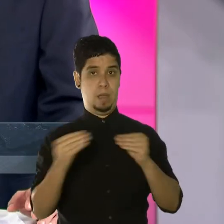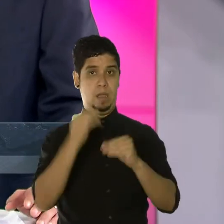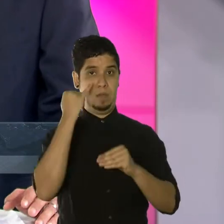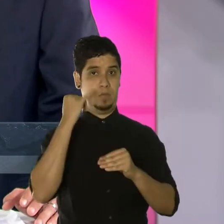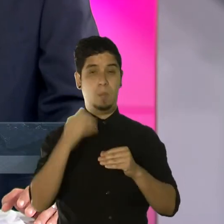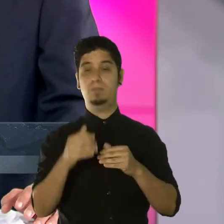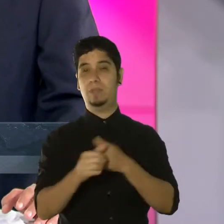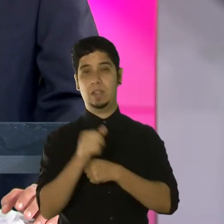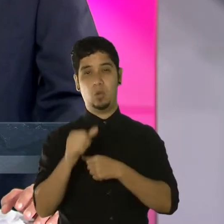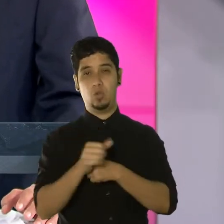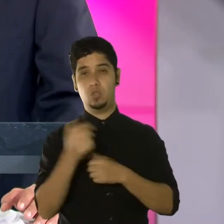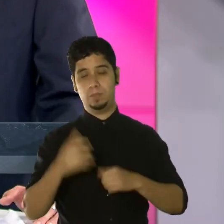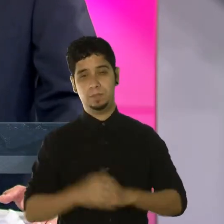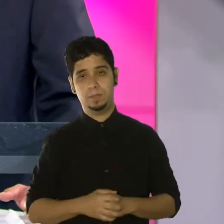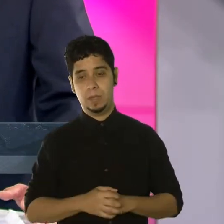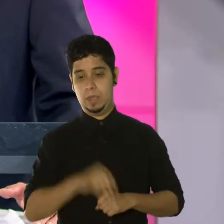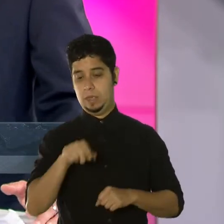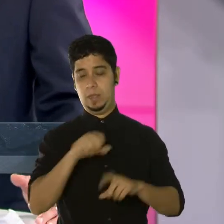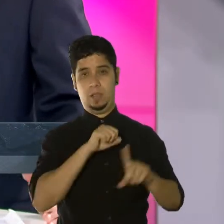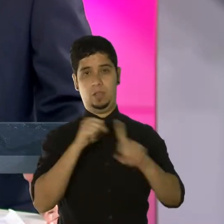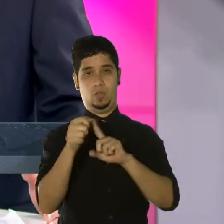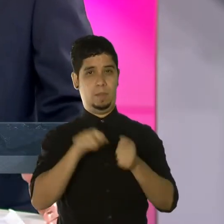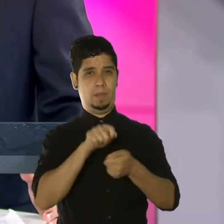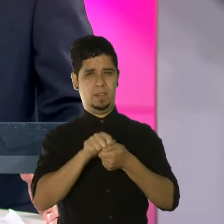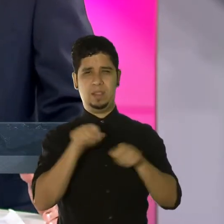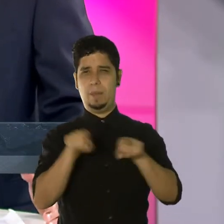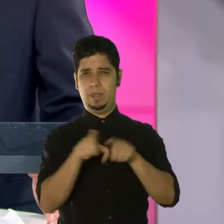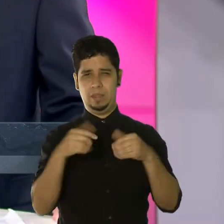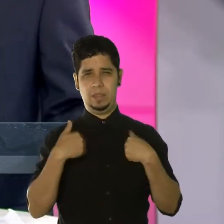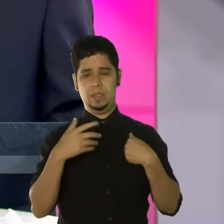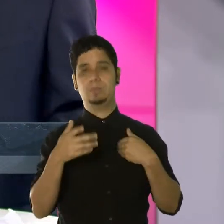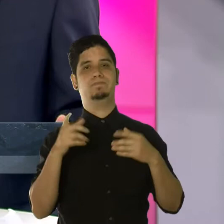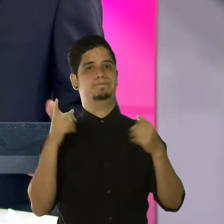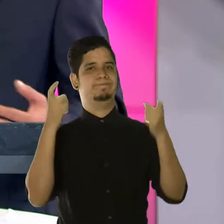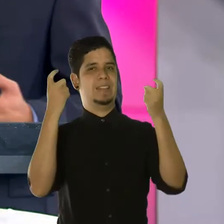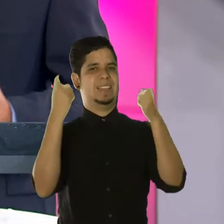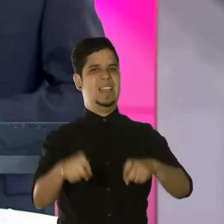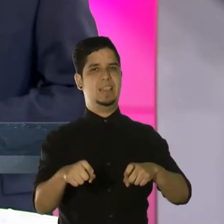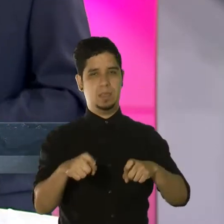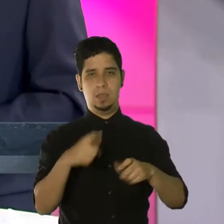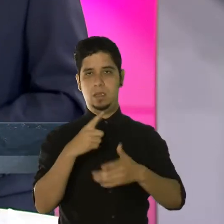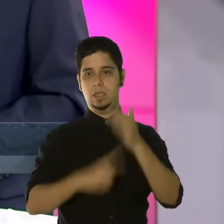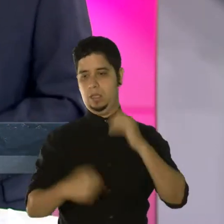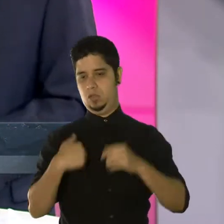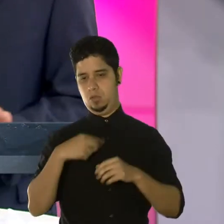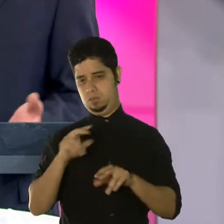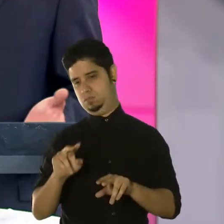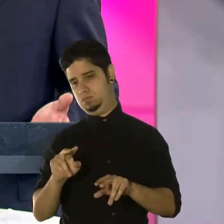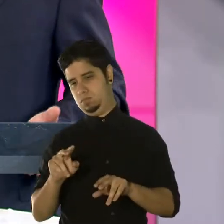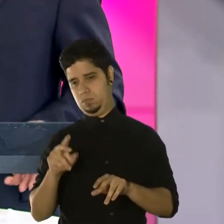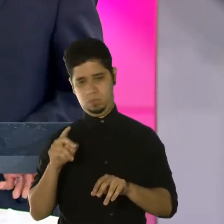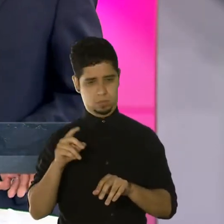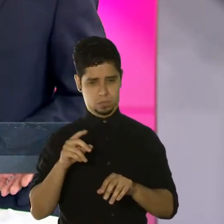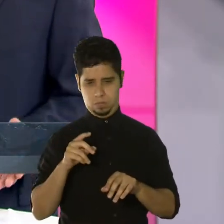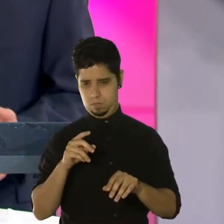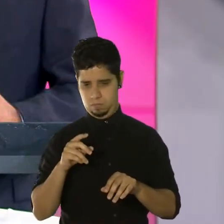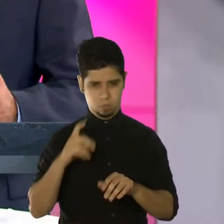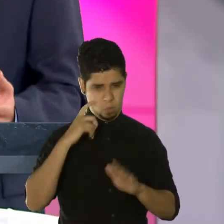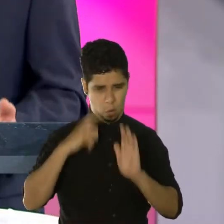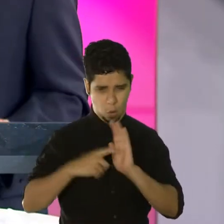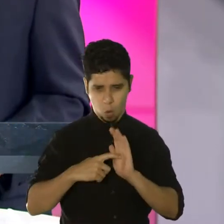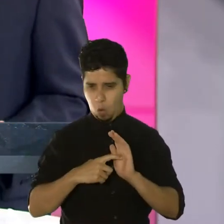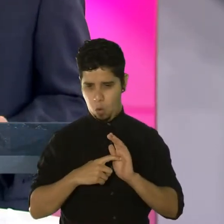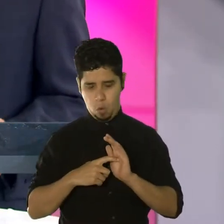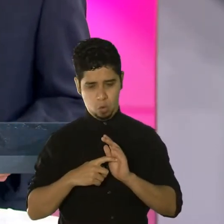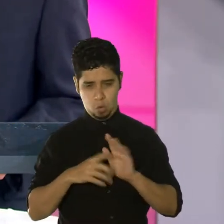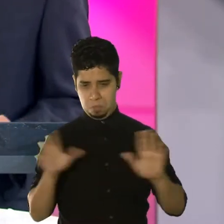esta ocasión hay también accidentes que las personas dicen, pero yo no toqué la línea, no se cambió el tanque, no he movido